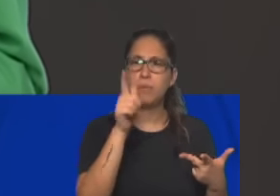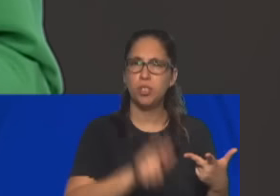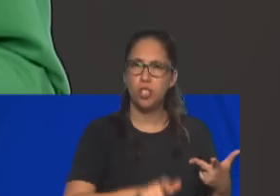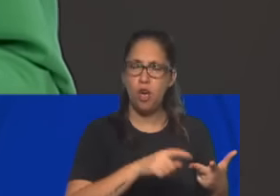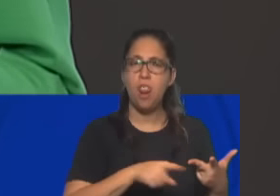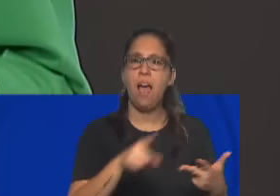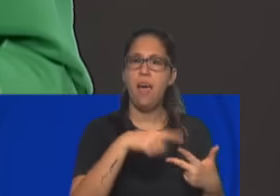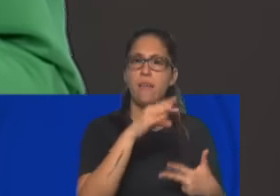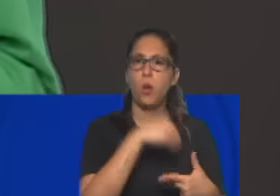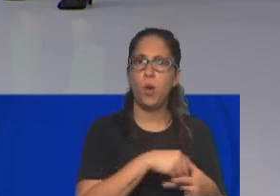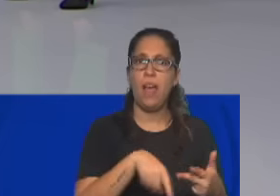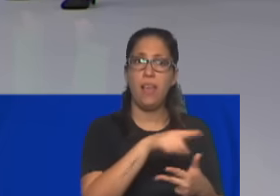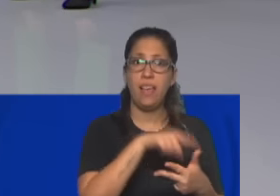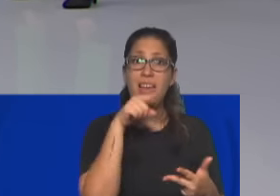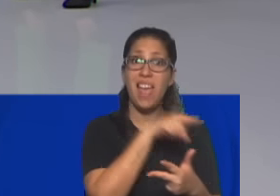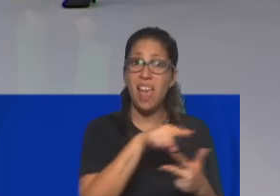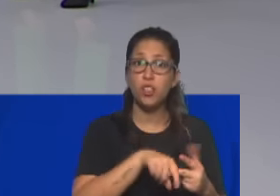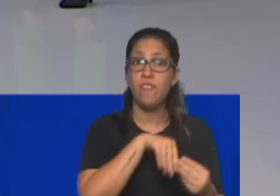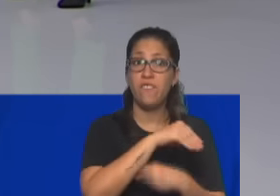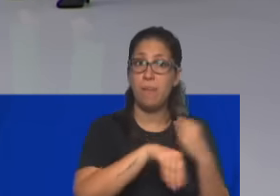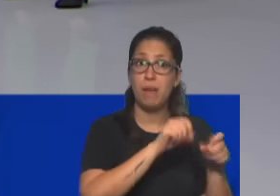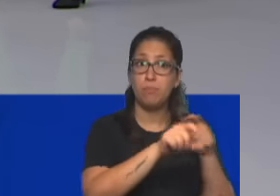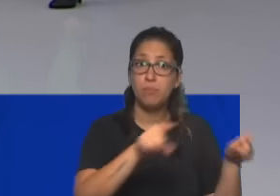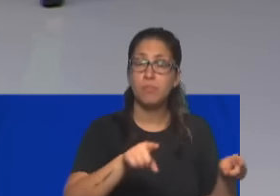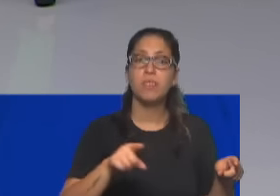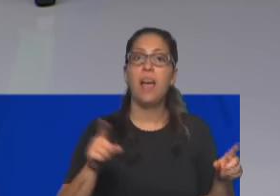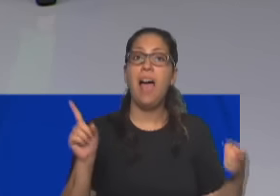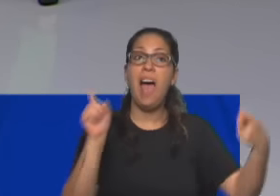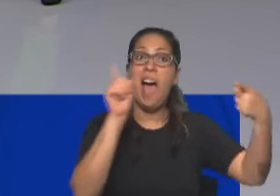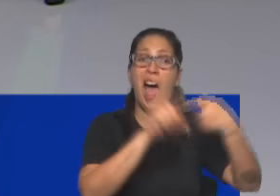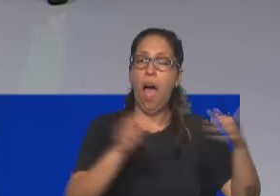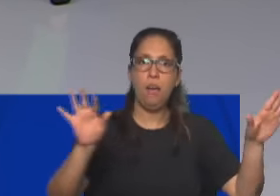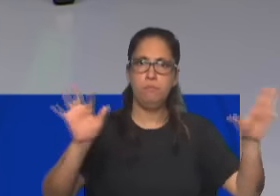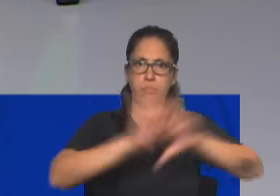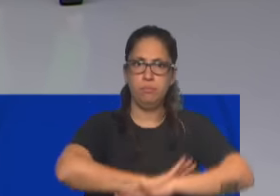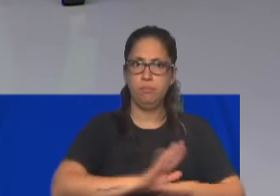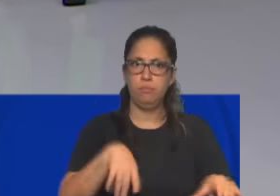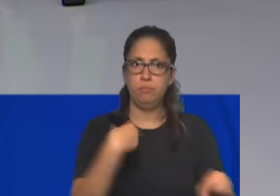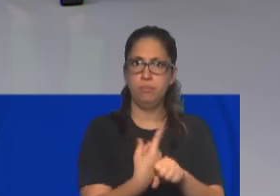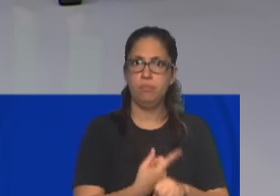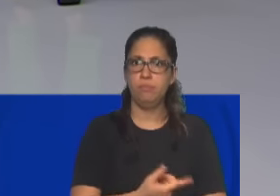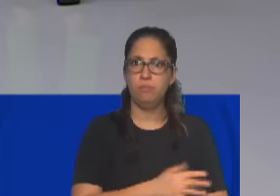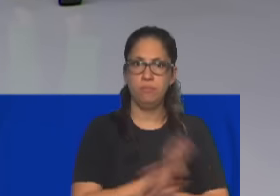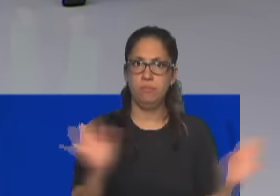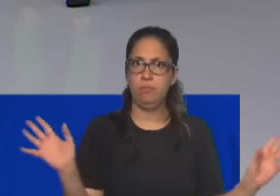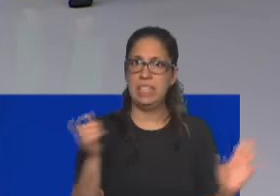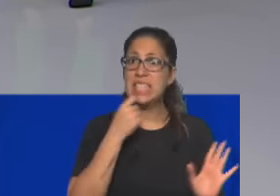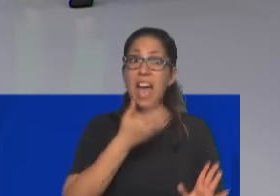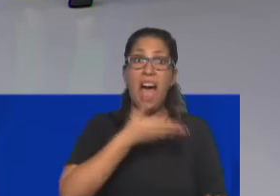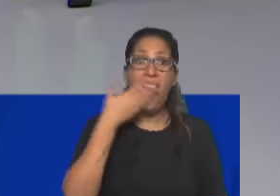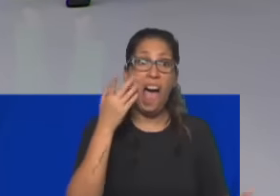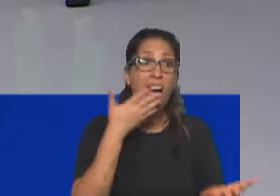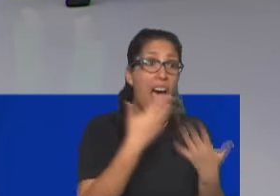que también estaba involucrada bueno él no puede tener ningún tipo donde tenga un contacto no puede hablarles directamente perfecto Es